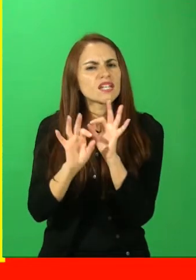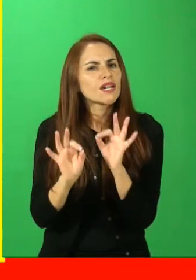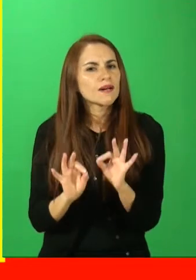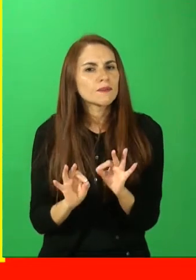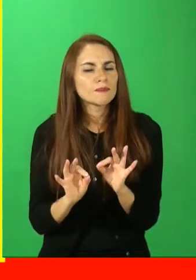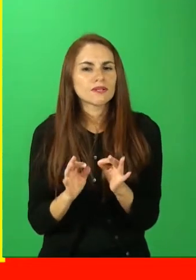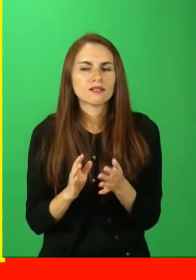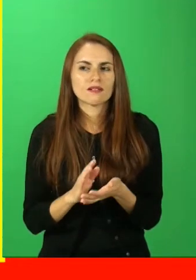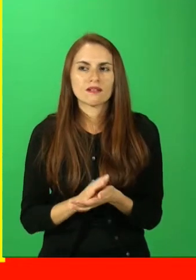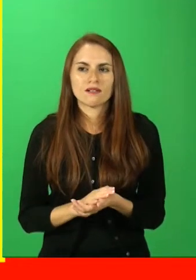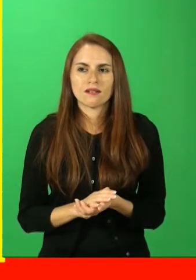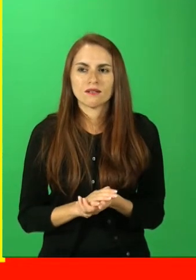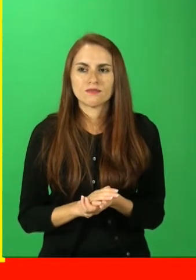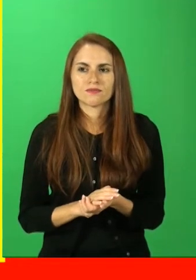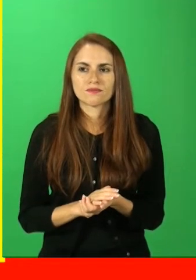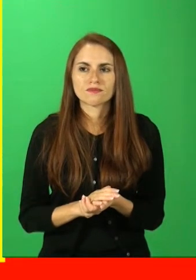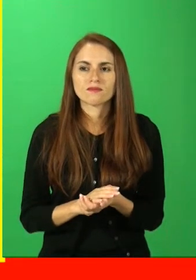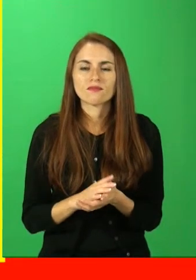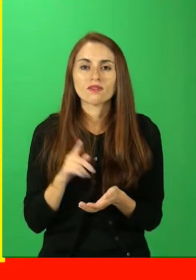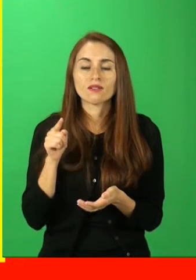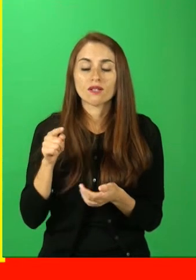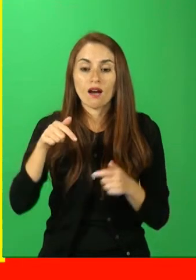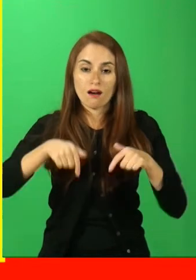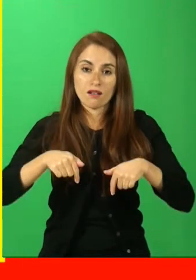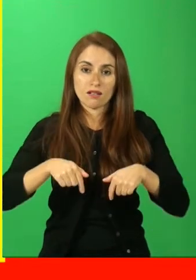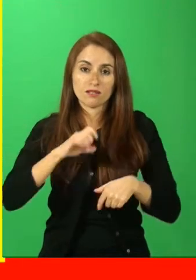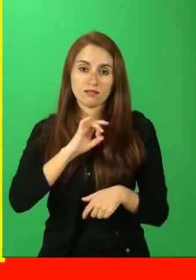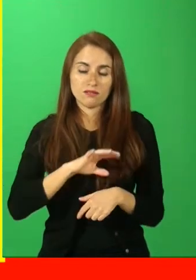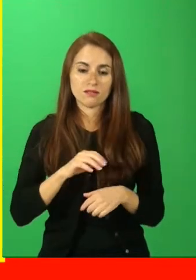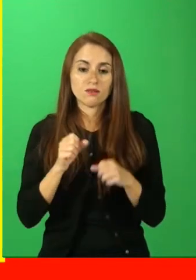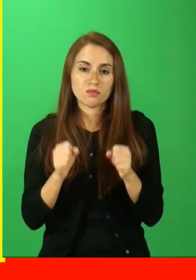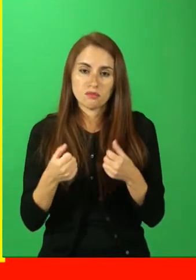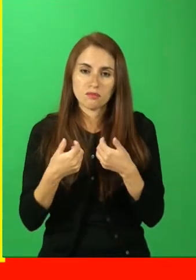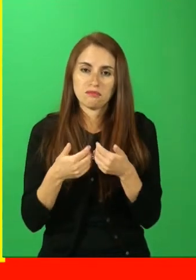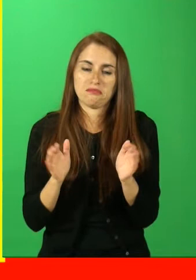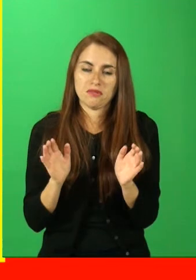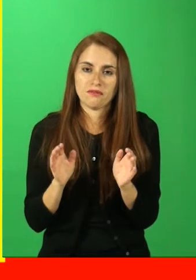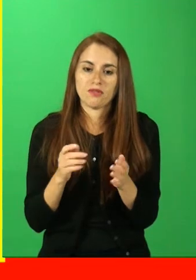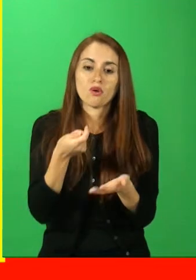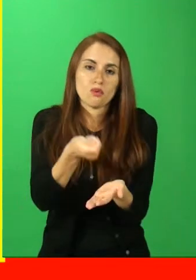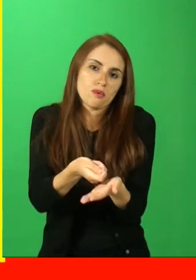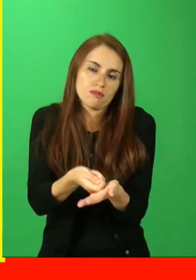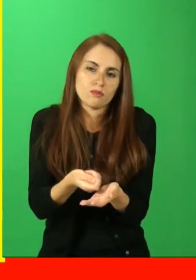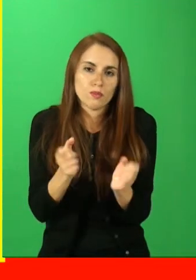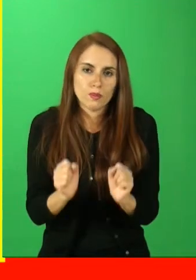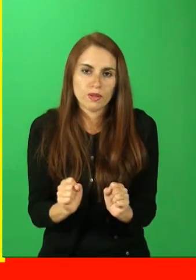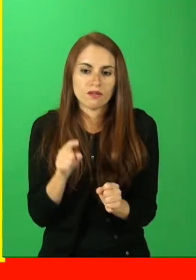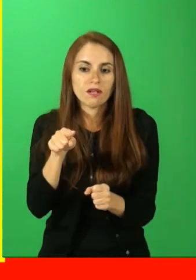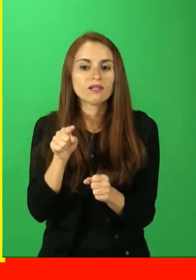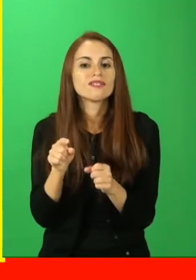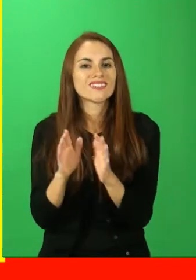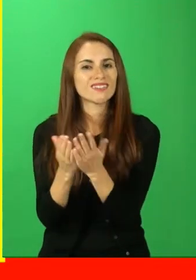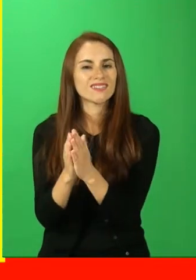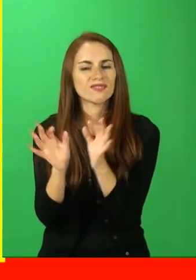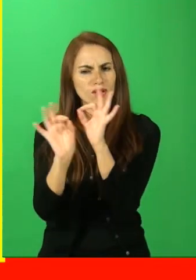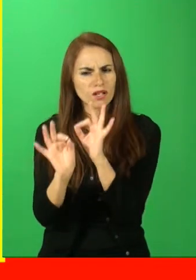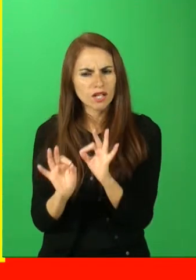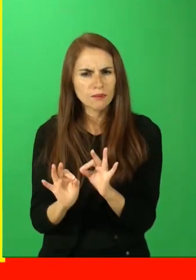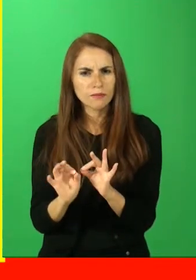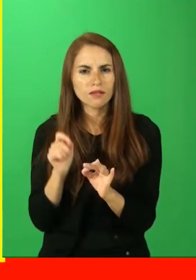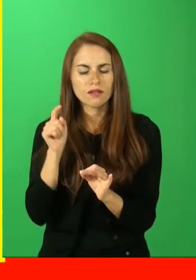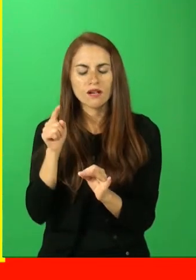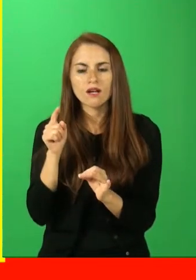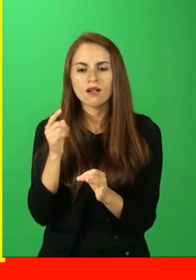explico de que aquí, por la libertad que tenemos, podemos comprar ese libro, y en ese libro está todo el mensaje de